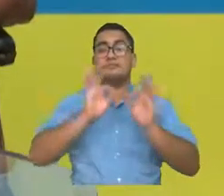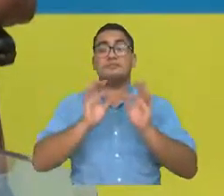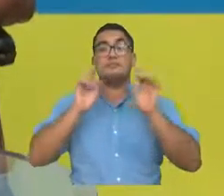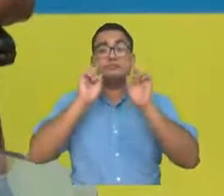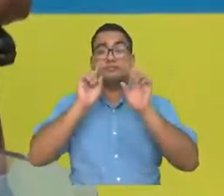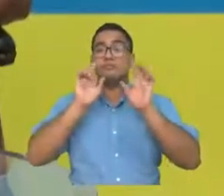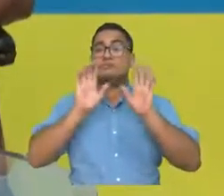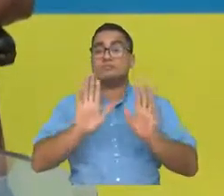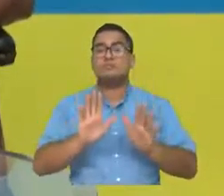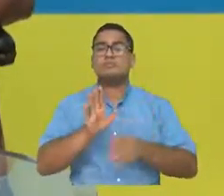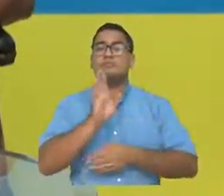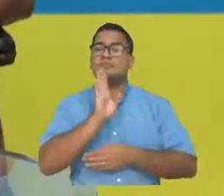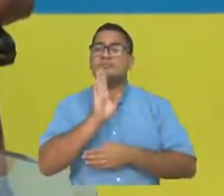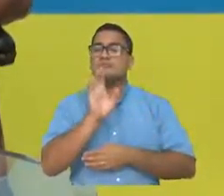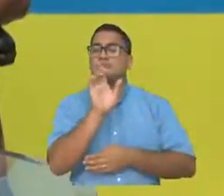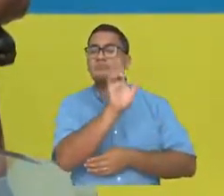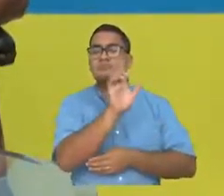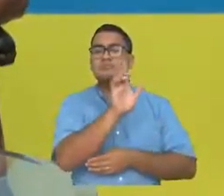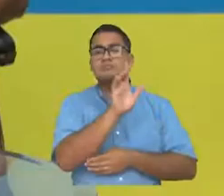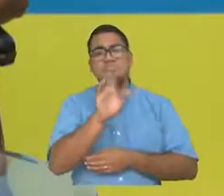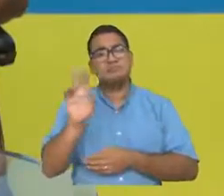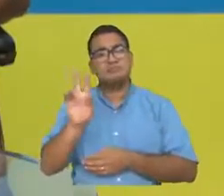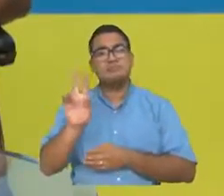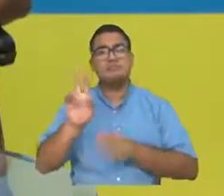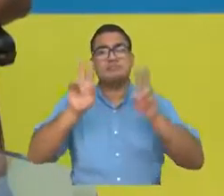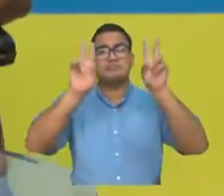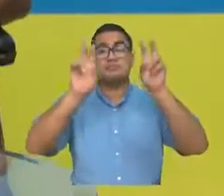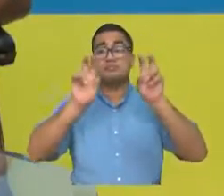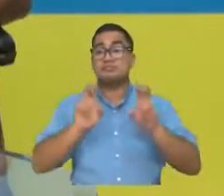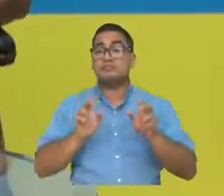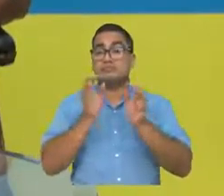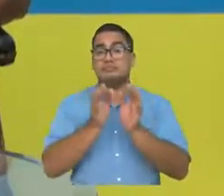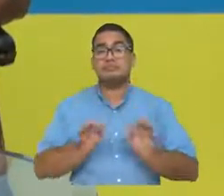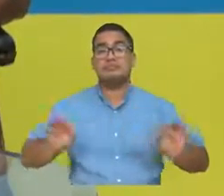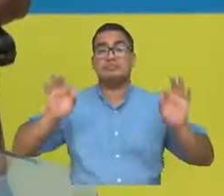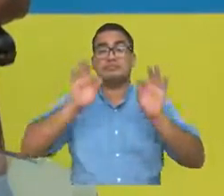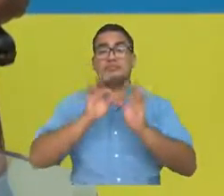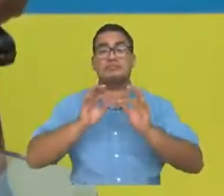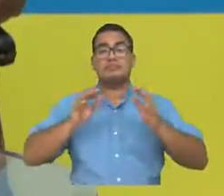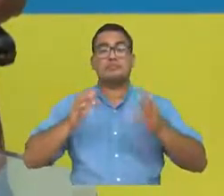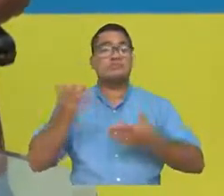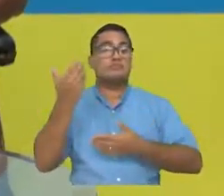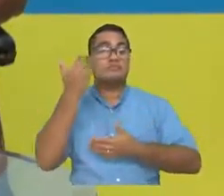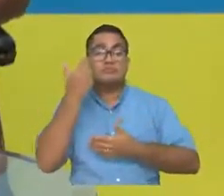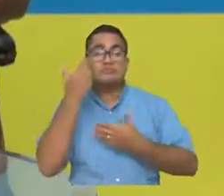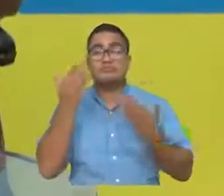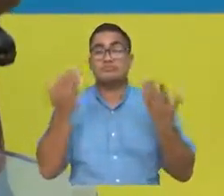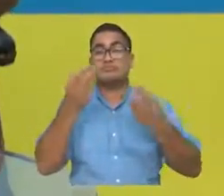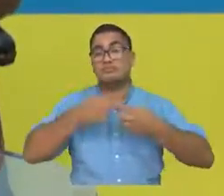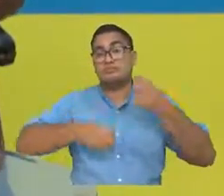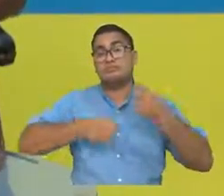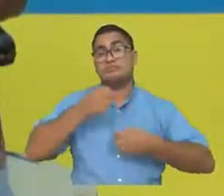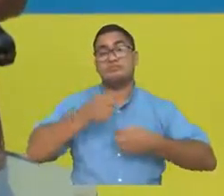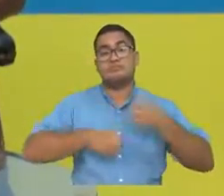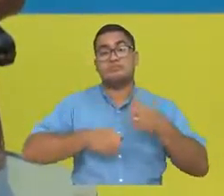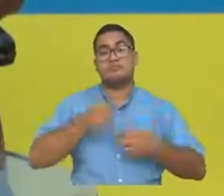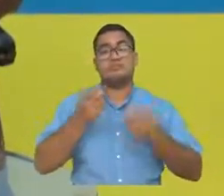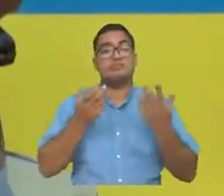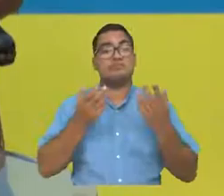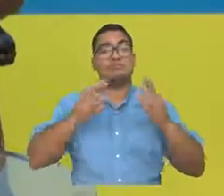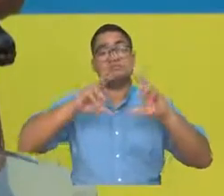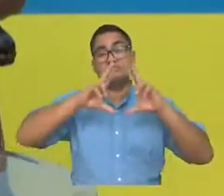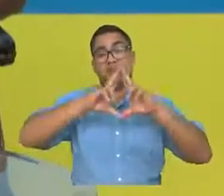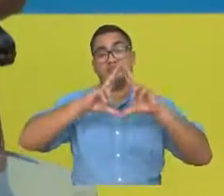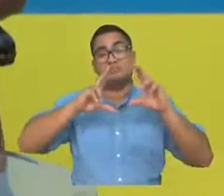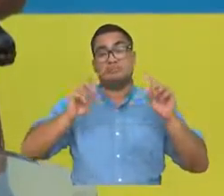Asamblea Nacional. Te saluda Miguel Carranza Mena y te doy la bienvenida a un programa más de Prevenir es Salud, un programa con